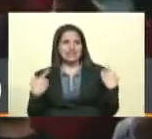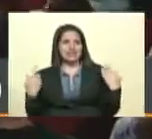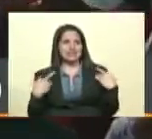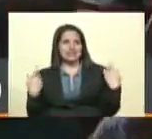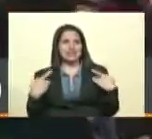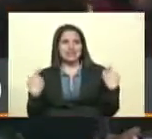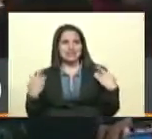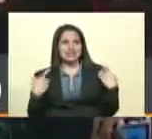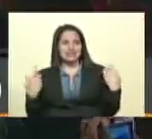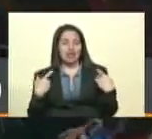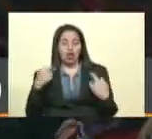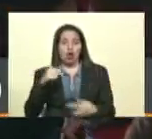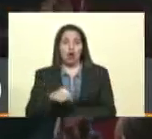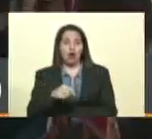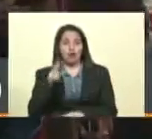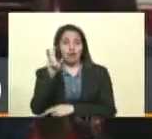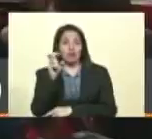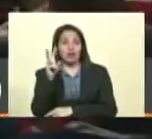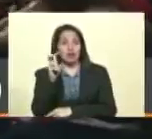Me alegra mucho hoy viernes